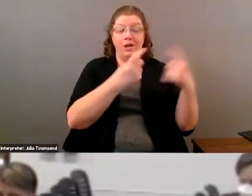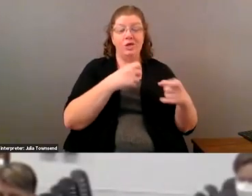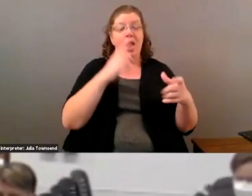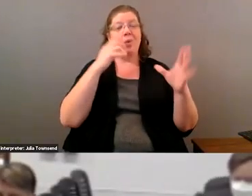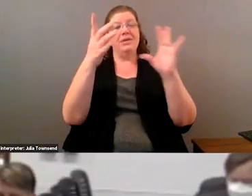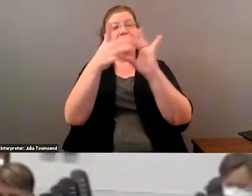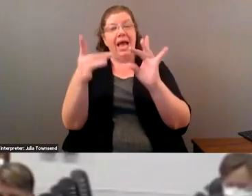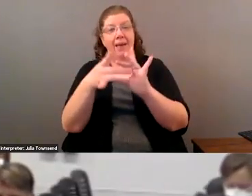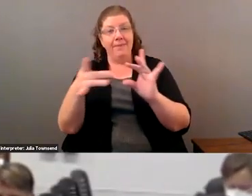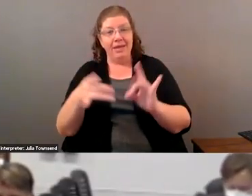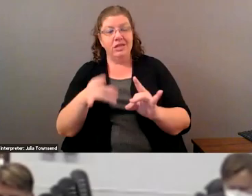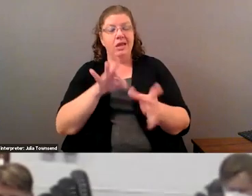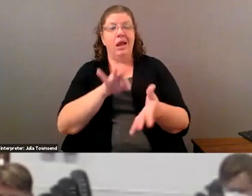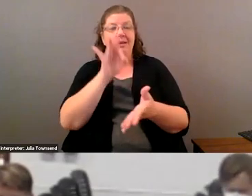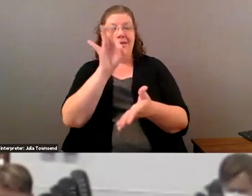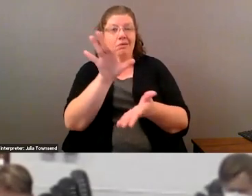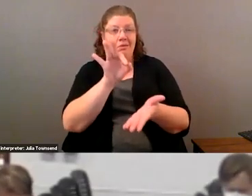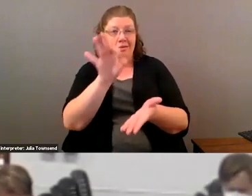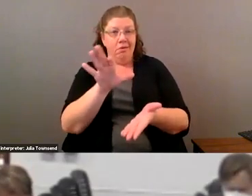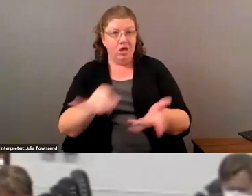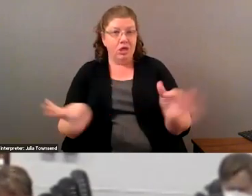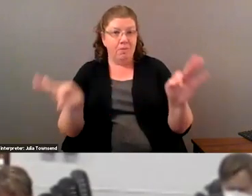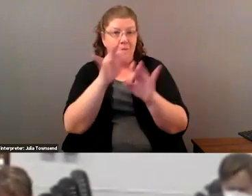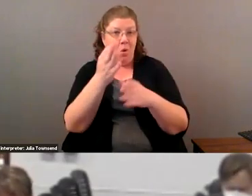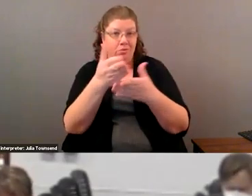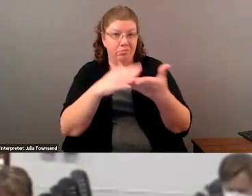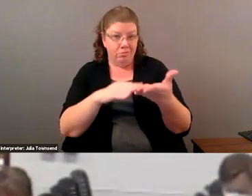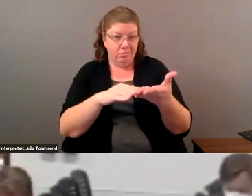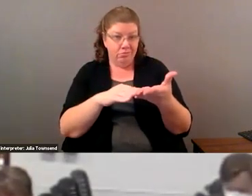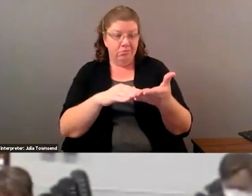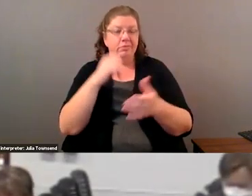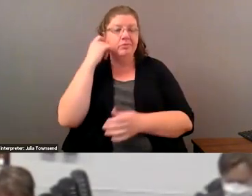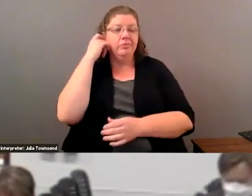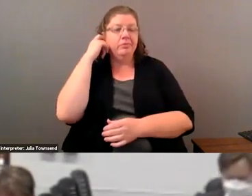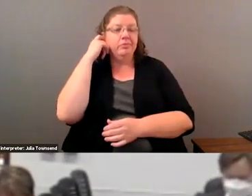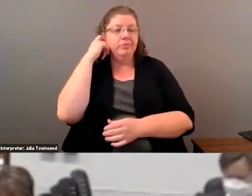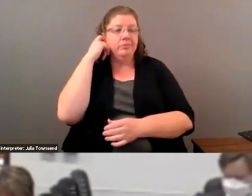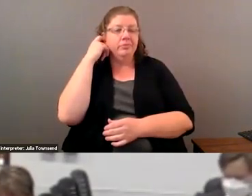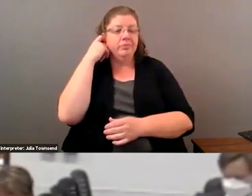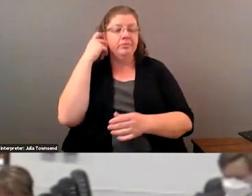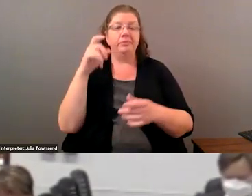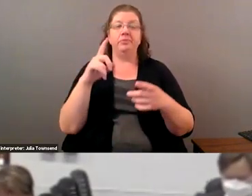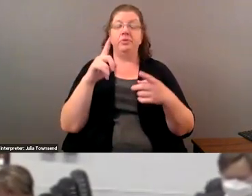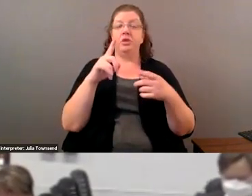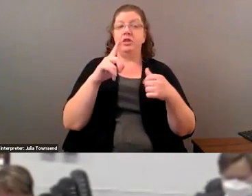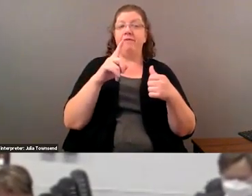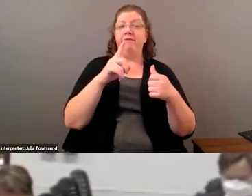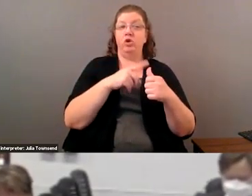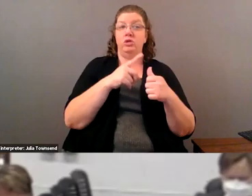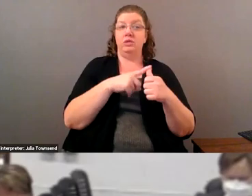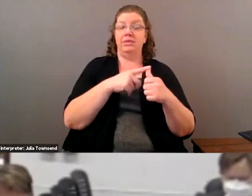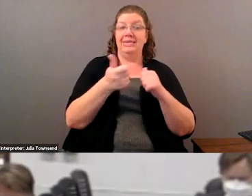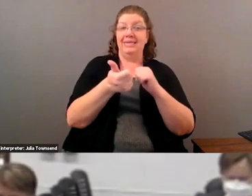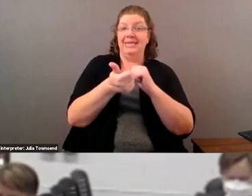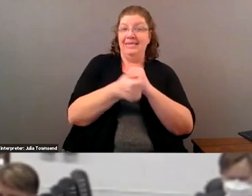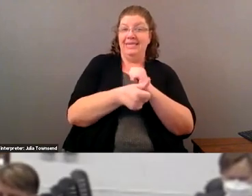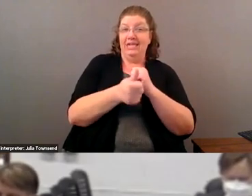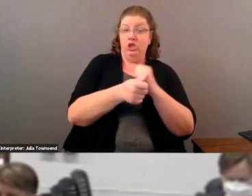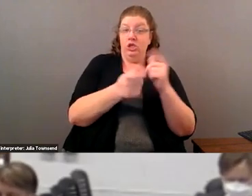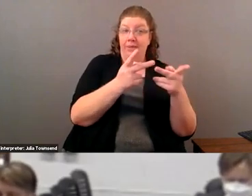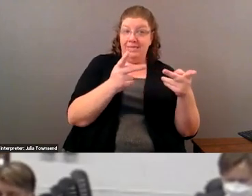que para las preguntas y respuestas quiero hacer un par de comentarios acerca de este documento repasar algunos elementos que creo que son importantes